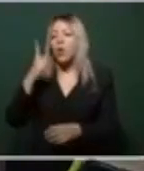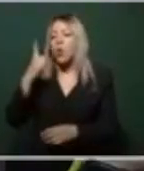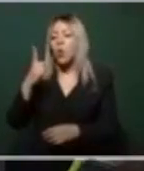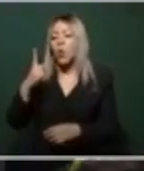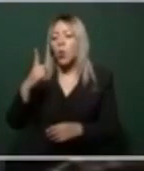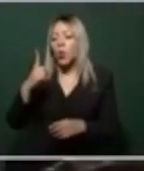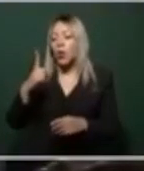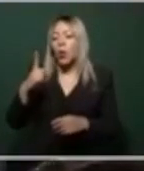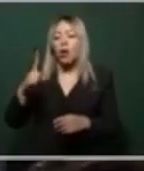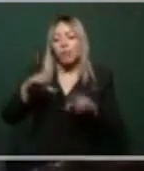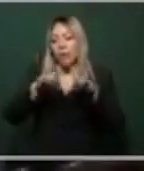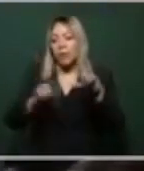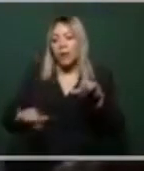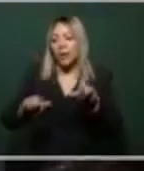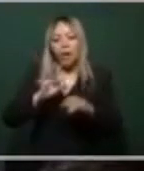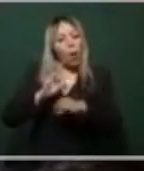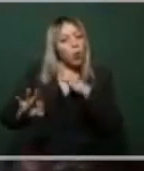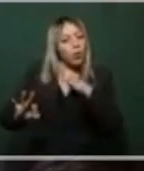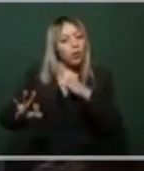y terminamos. A ver, sal.